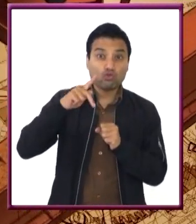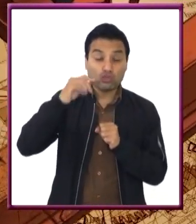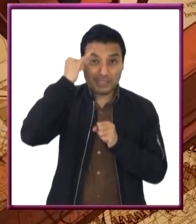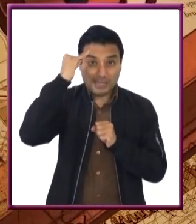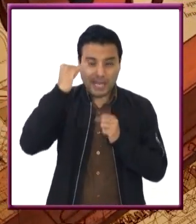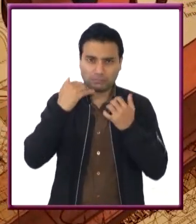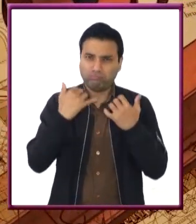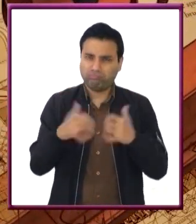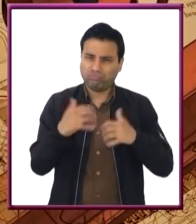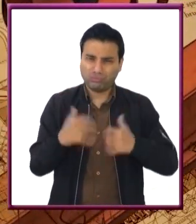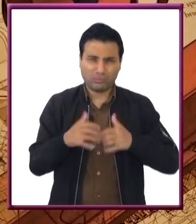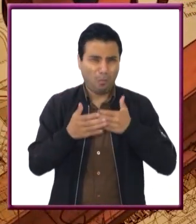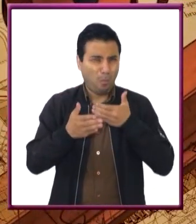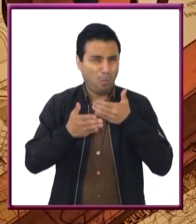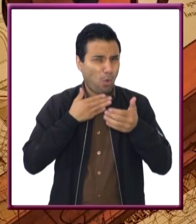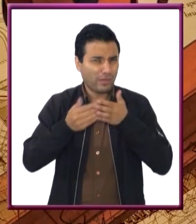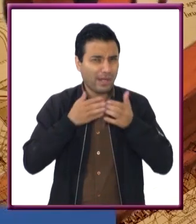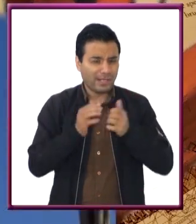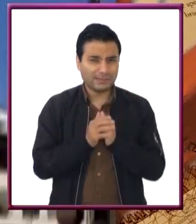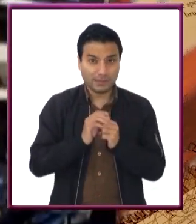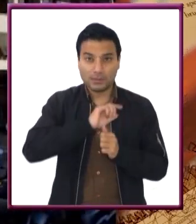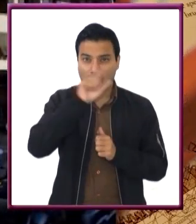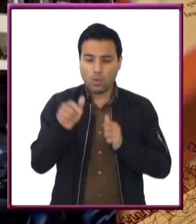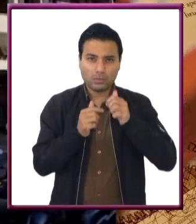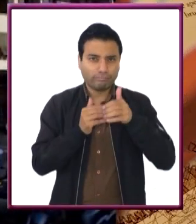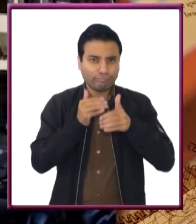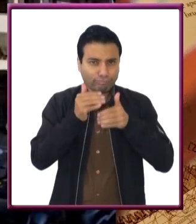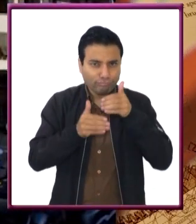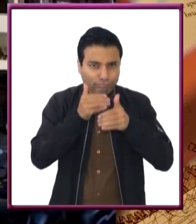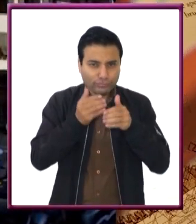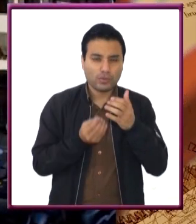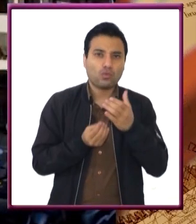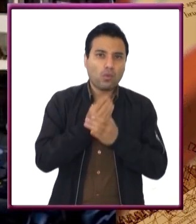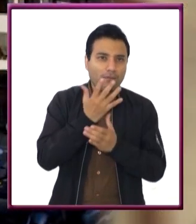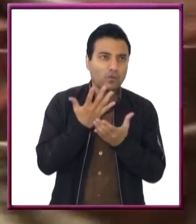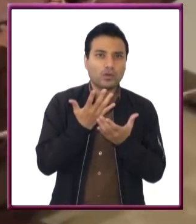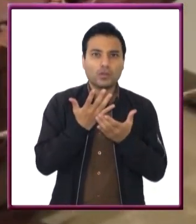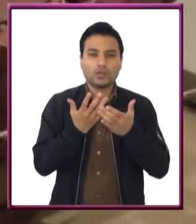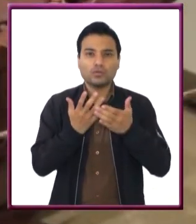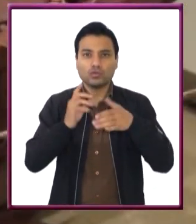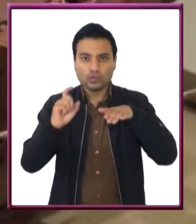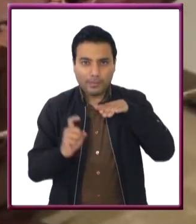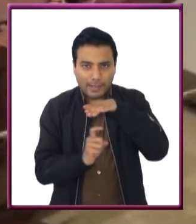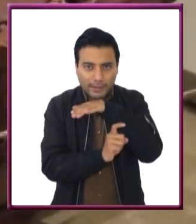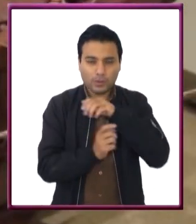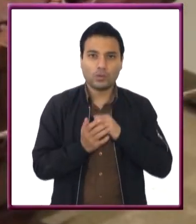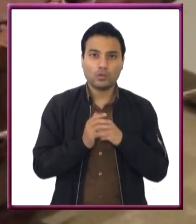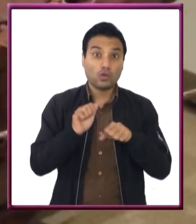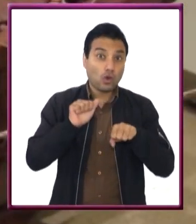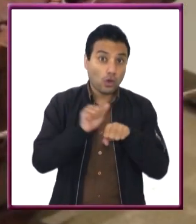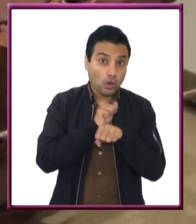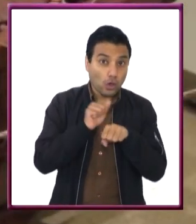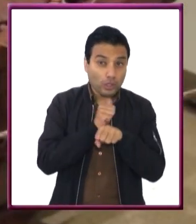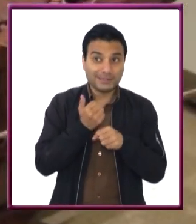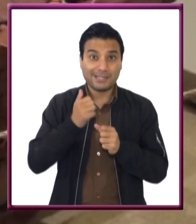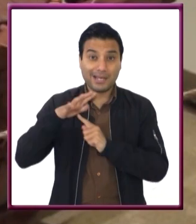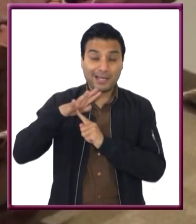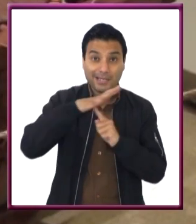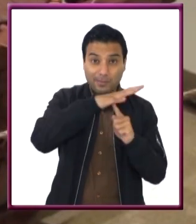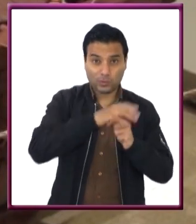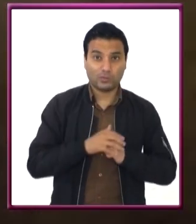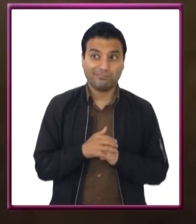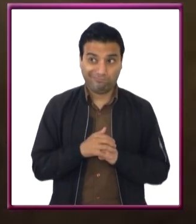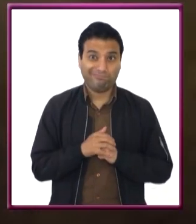ideas, muy adelantadas a su tiempo, llevaron al desarrollo de inventos como el submarino, el automóvil y el